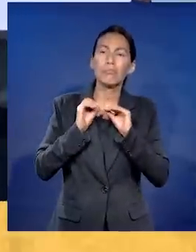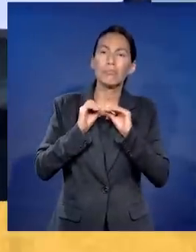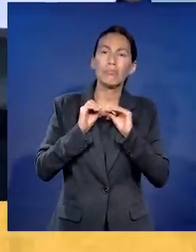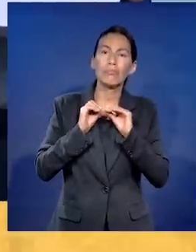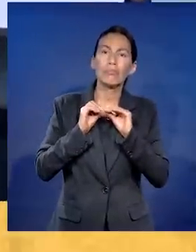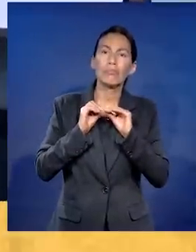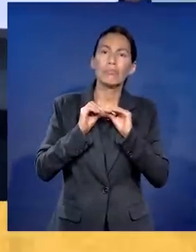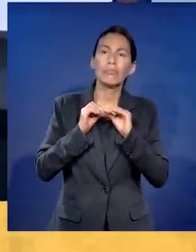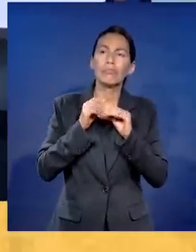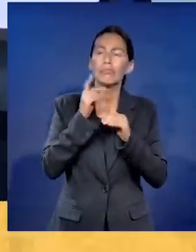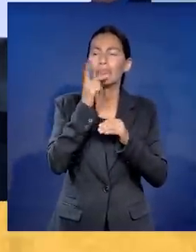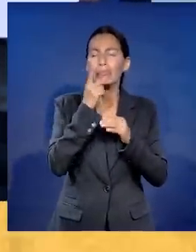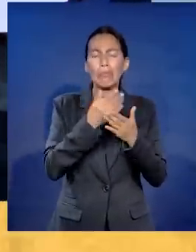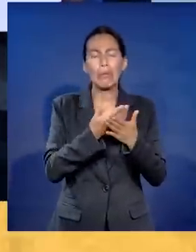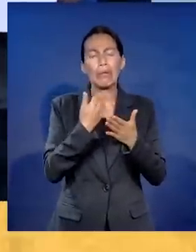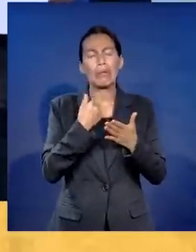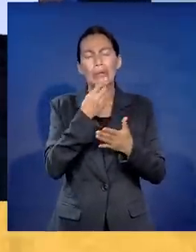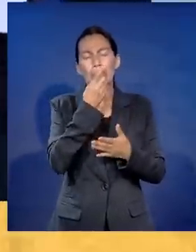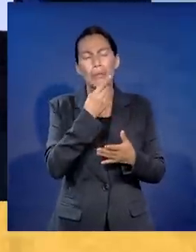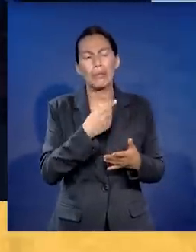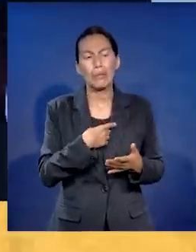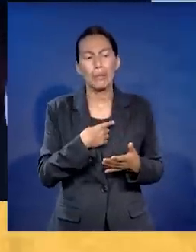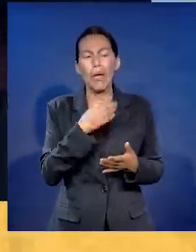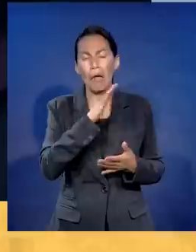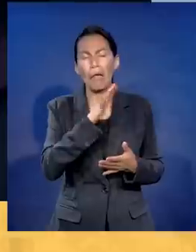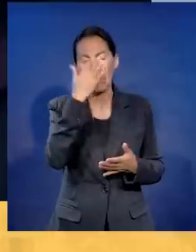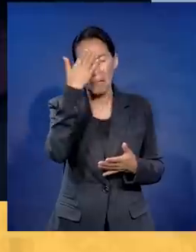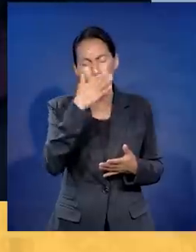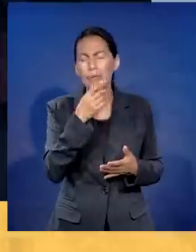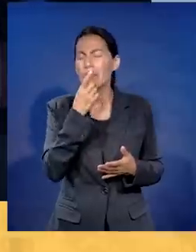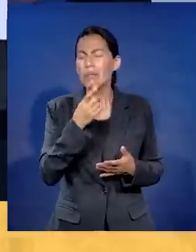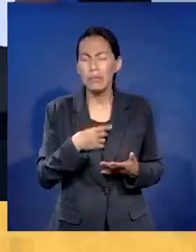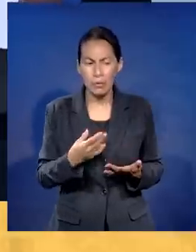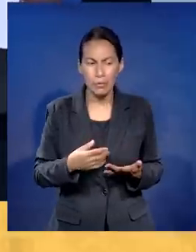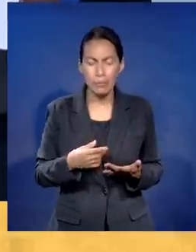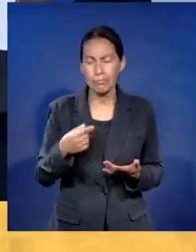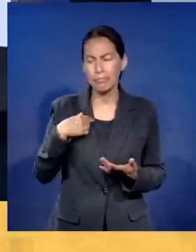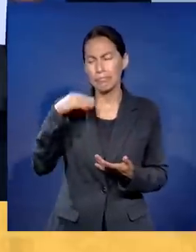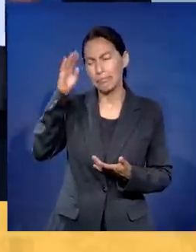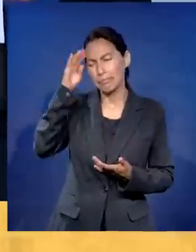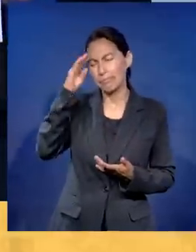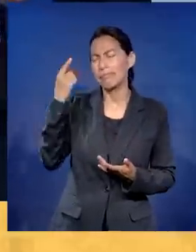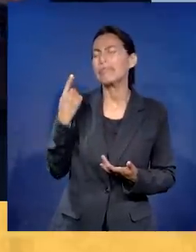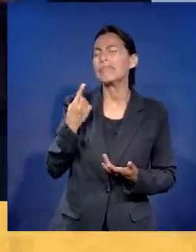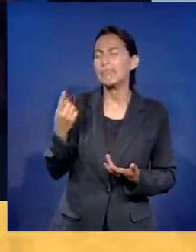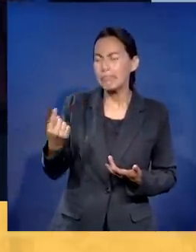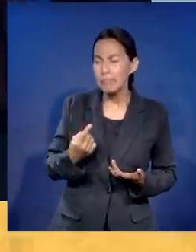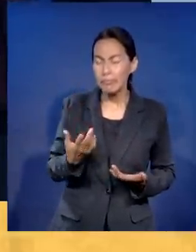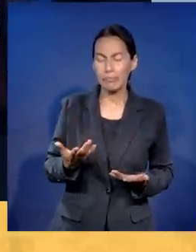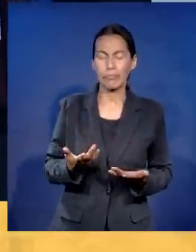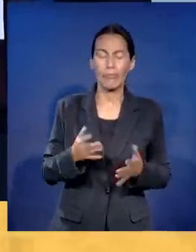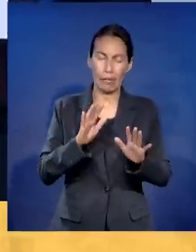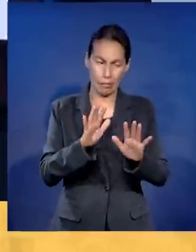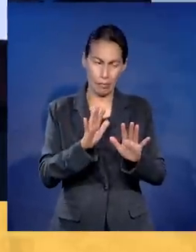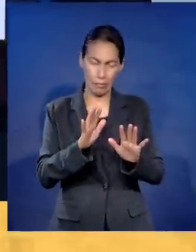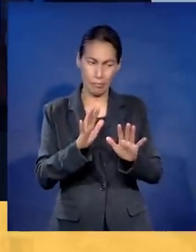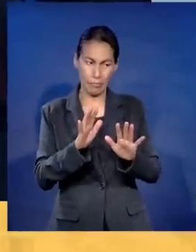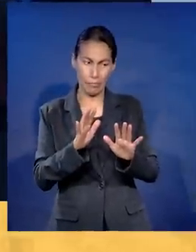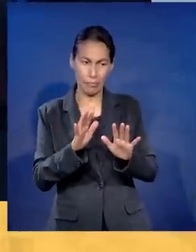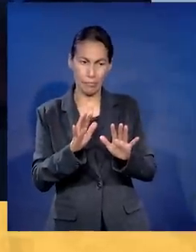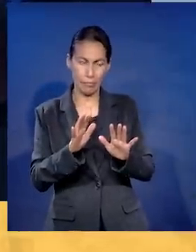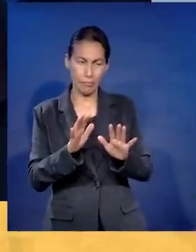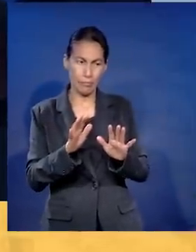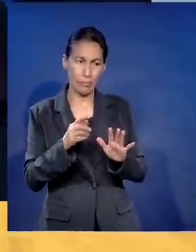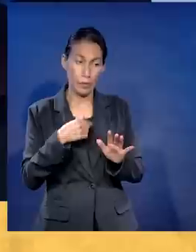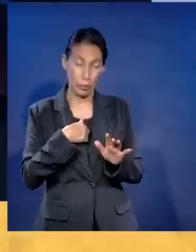Y entonces me dejó mudo me dice pastor antes de que empiece a sermonearme ya sé lo que me va a decir y yo pensé Entonces para qué vienes verdad pero me